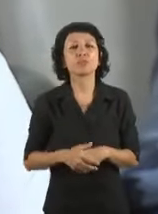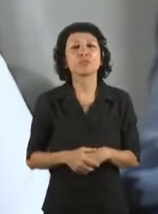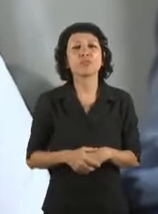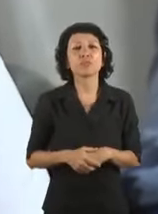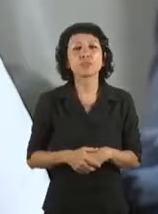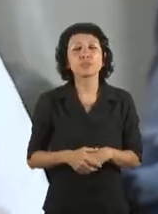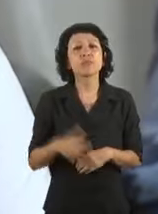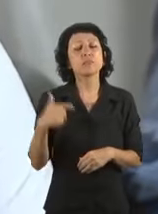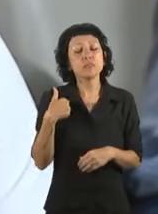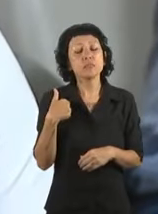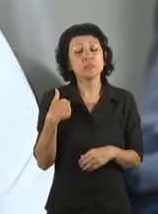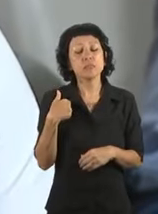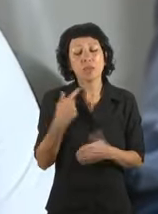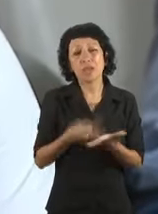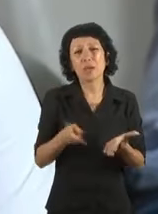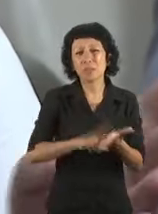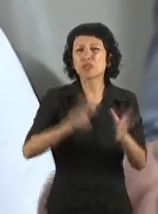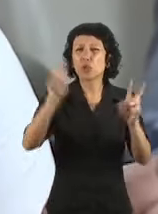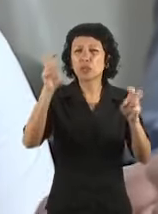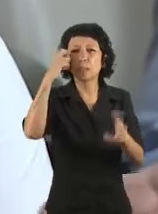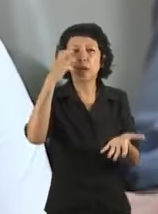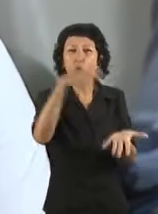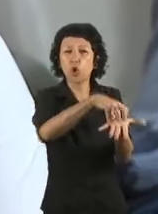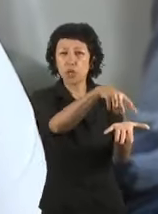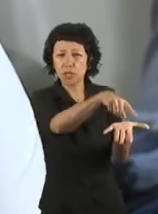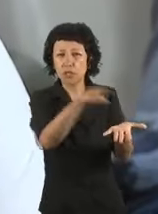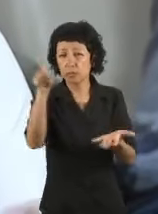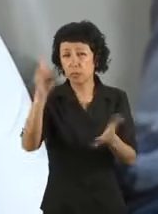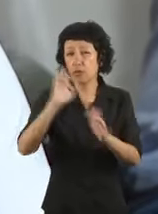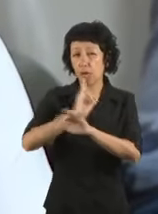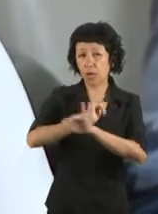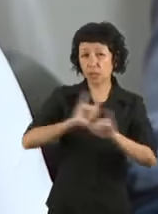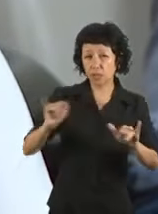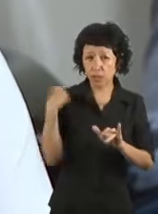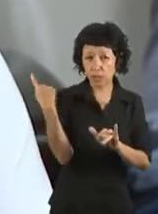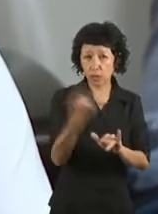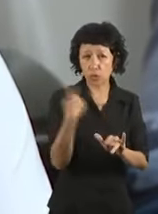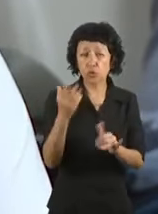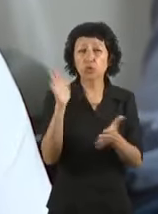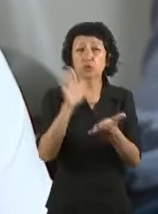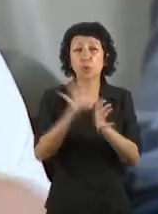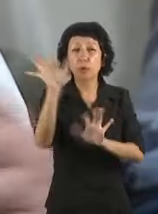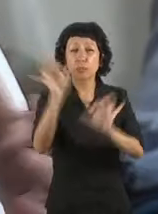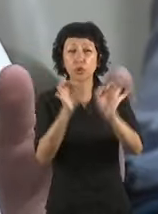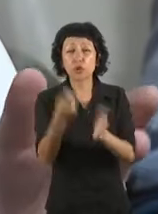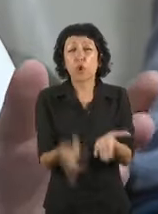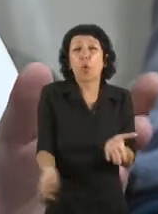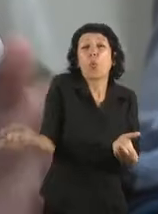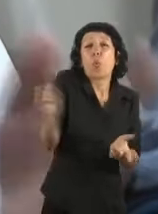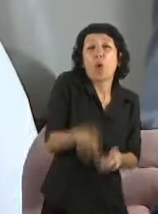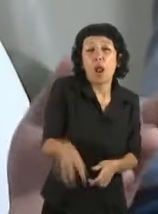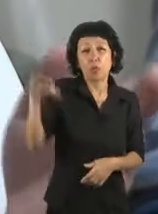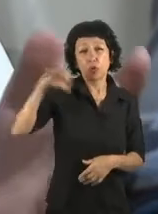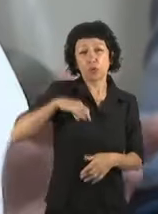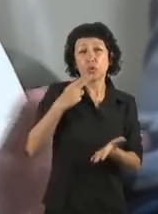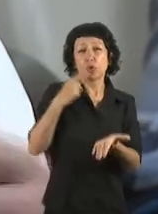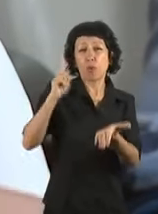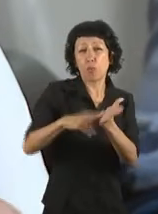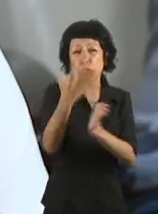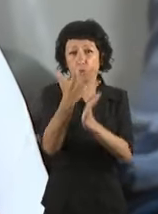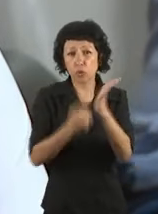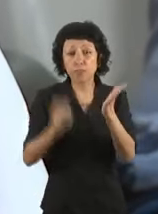tema congreso por un lado lo que usted anunció el proyecto de restitución de mi ley ha sido